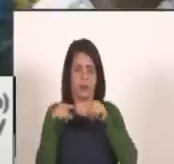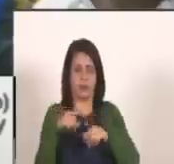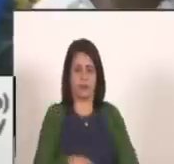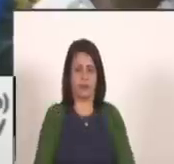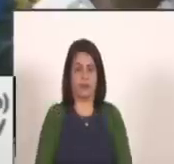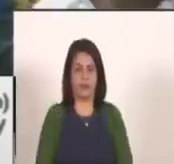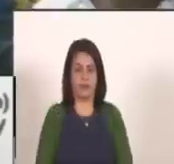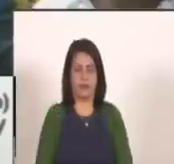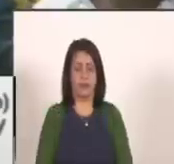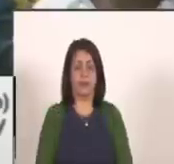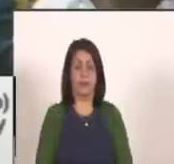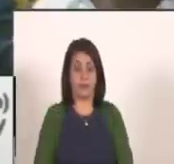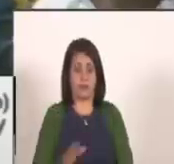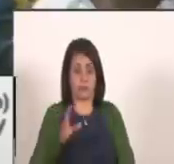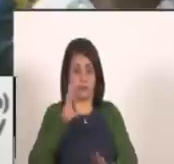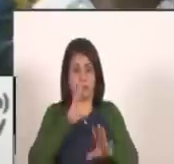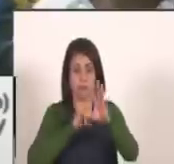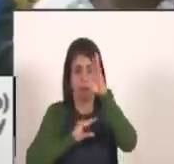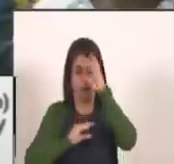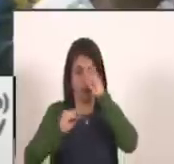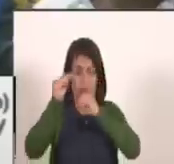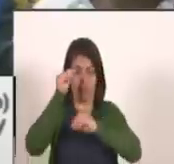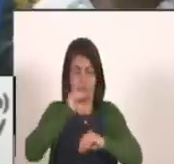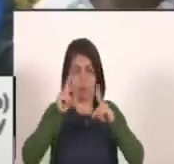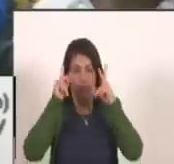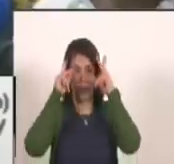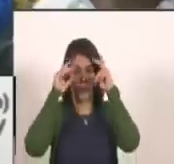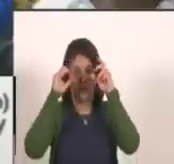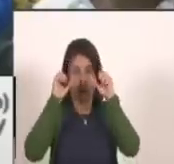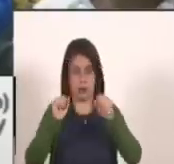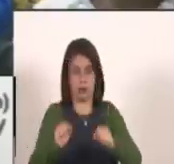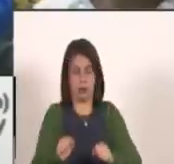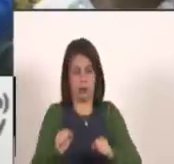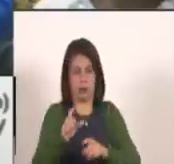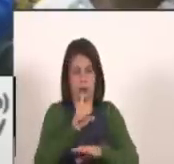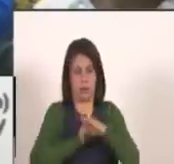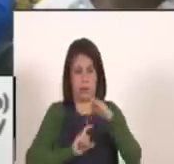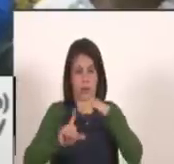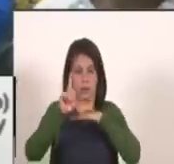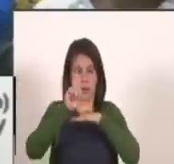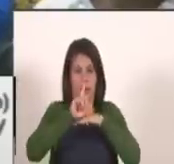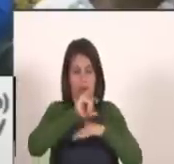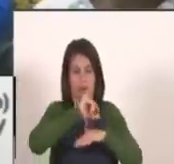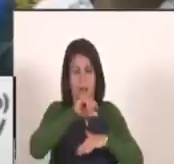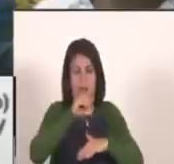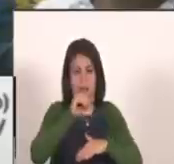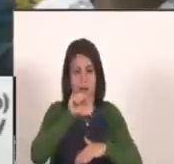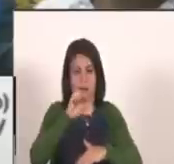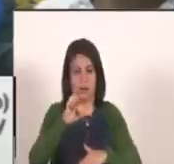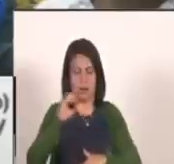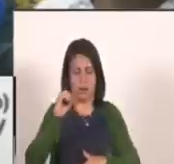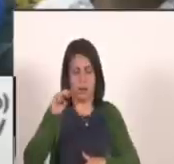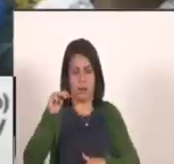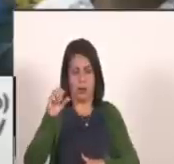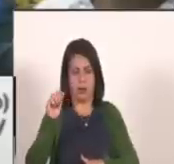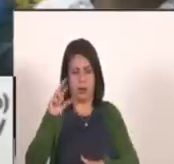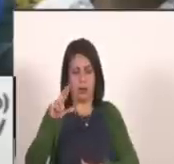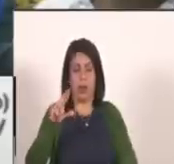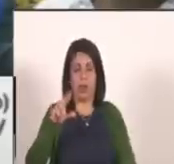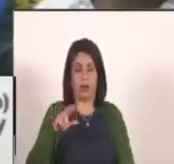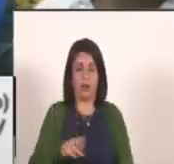responsabilidades con altas capacidades profesionales. El licenciado José Omar Molina